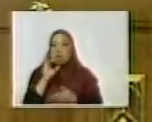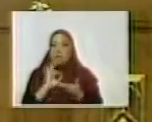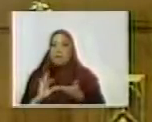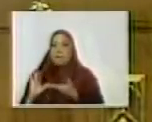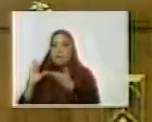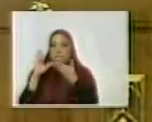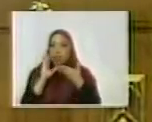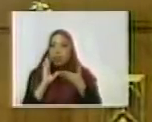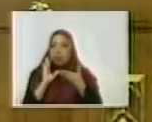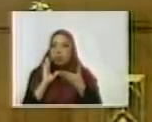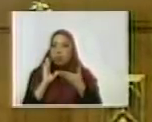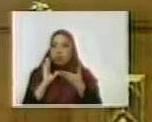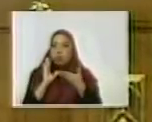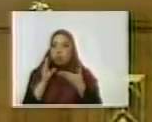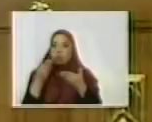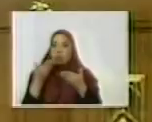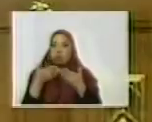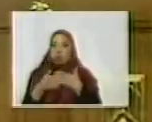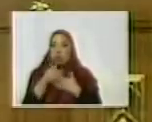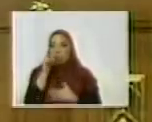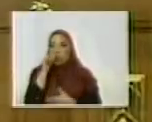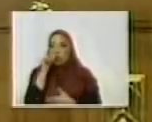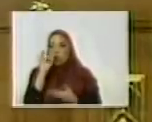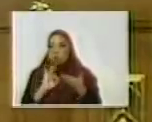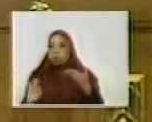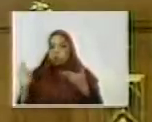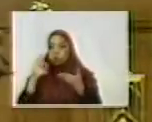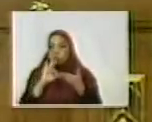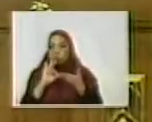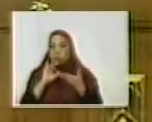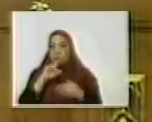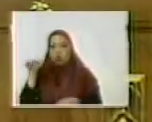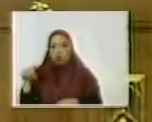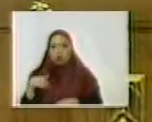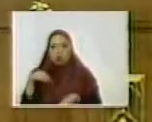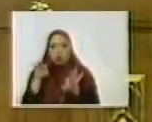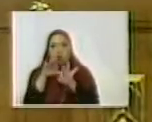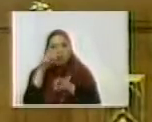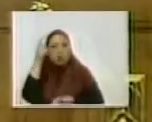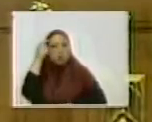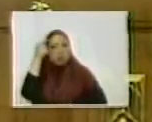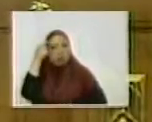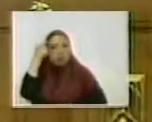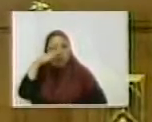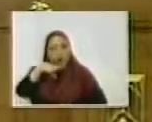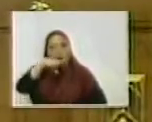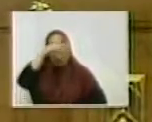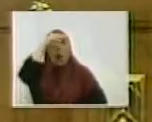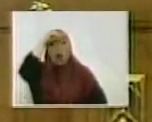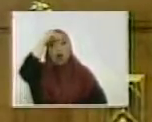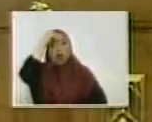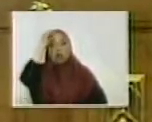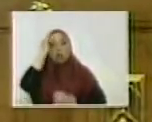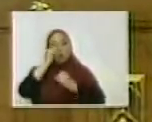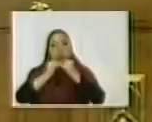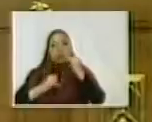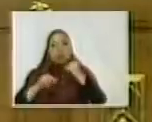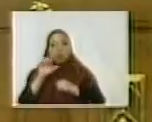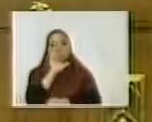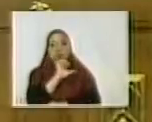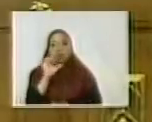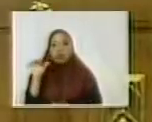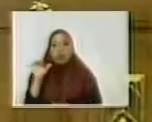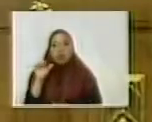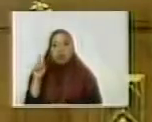El Petro, con lo cual nos hemos venido familiarizando en las últimas semanas, en los